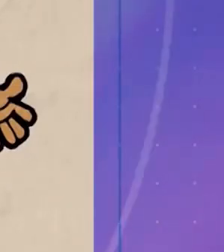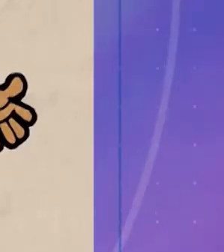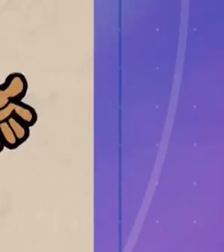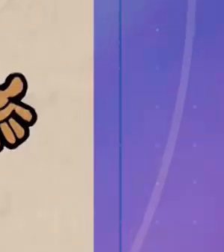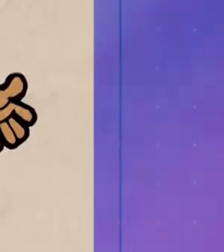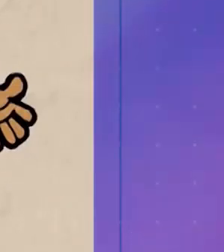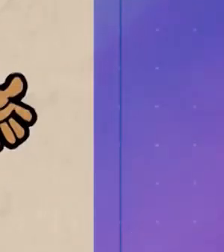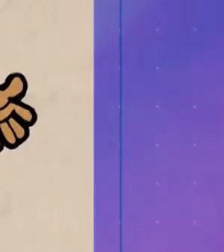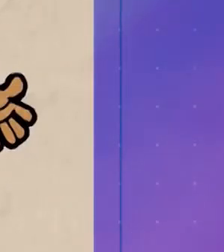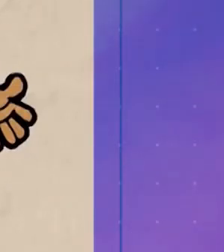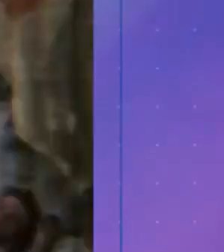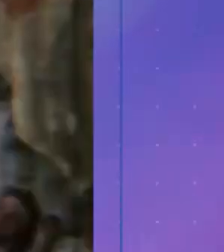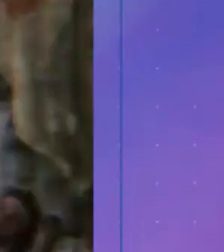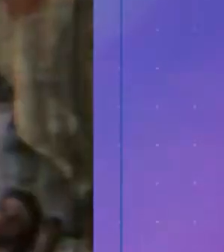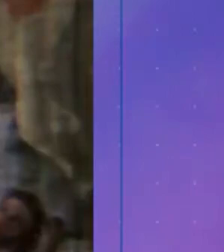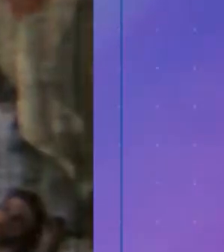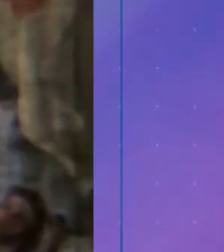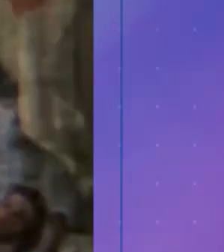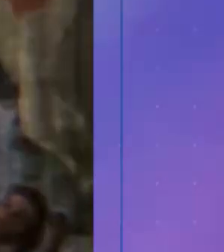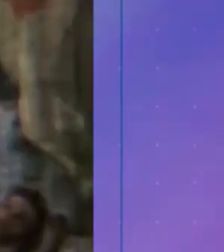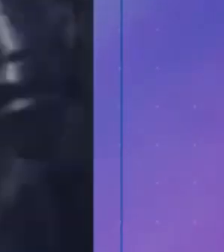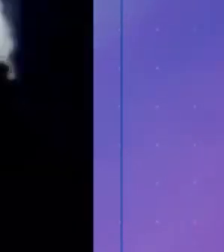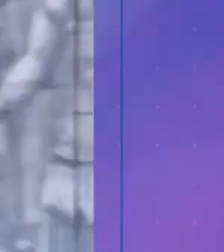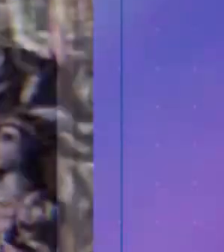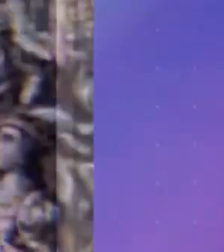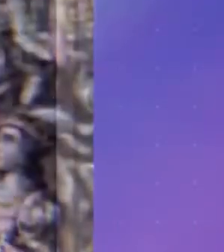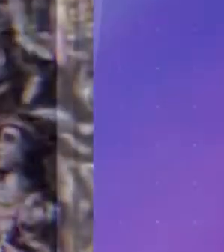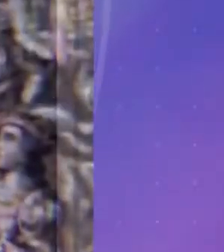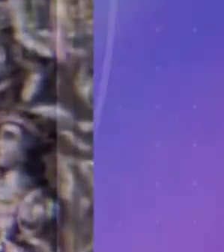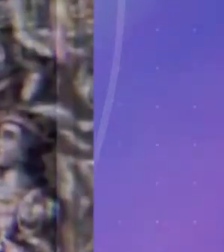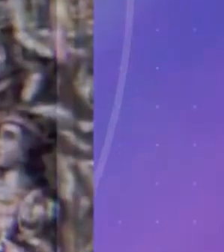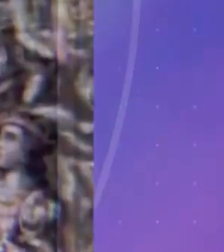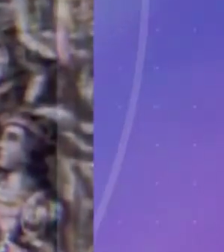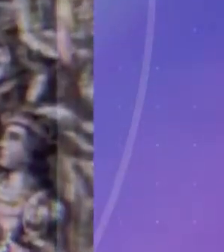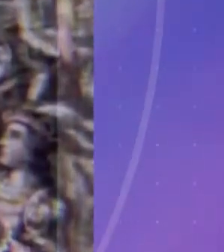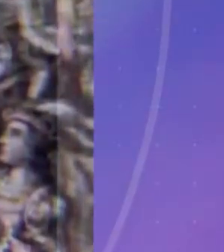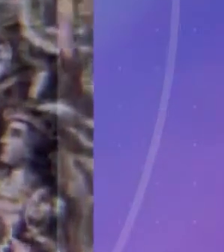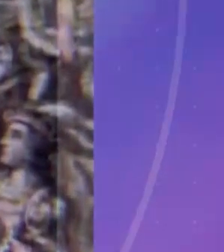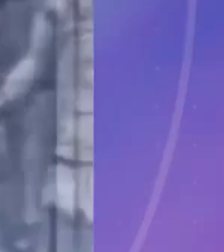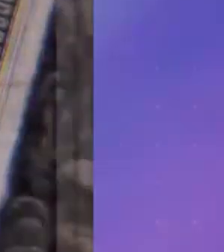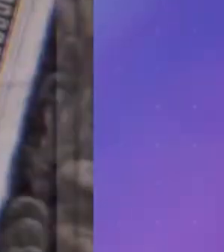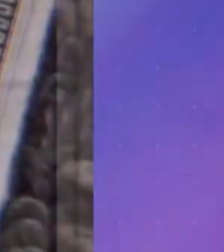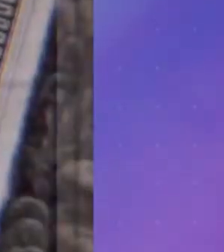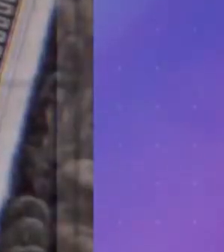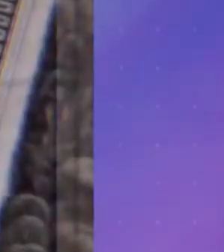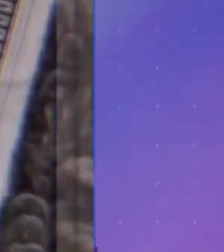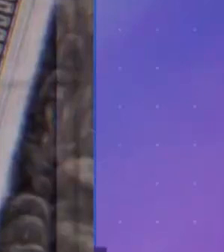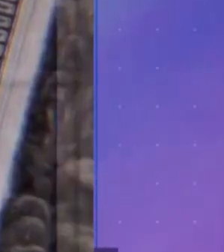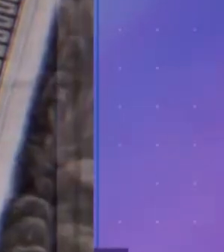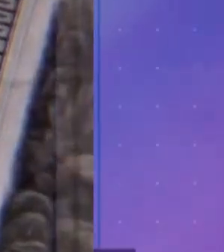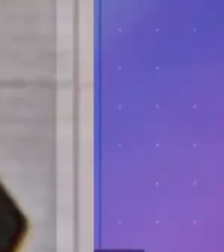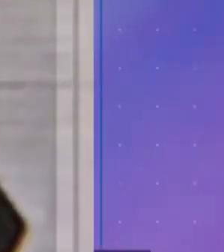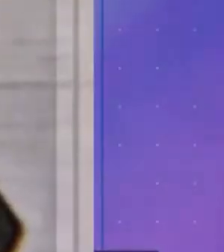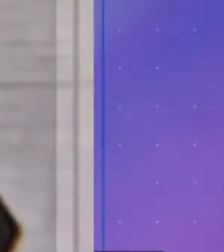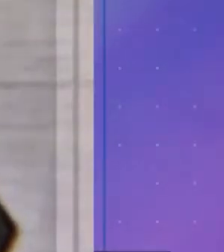año, 1810. Durante 300 años, los europeos someten a los pueblos americanos. Pero a fines del